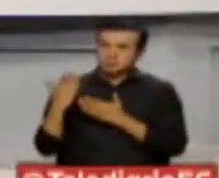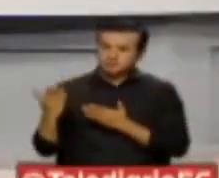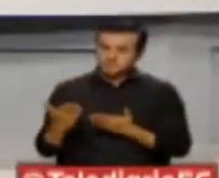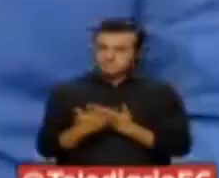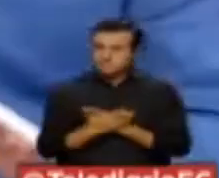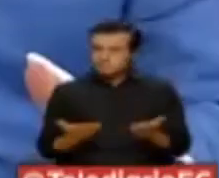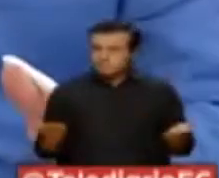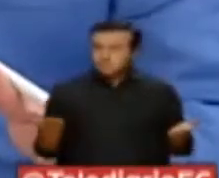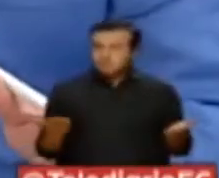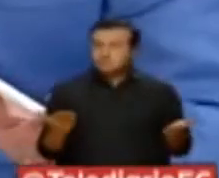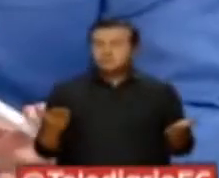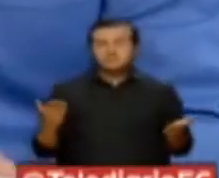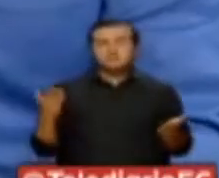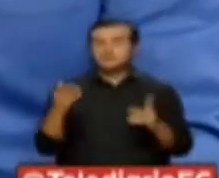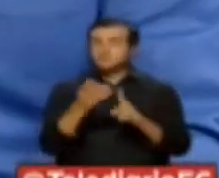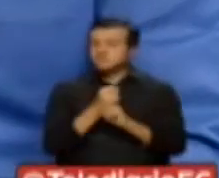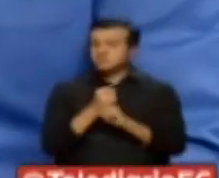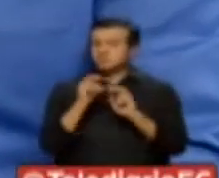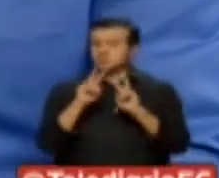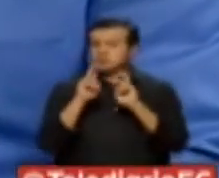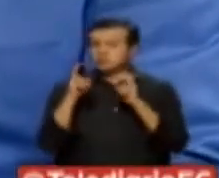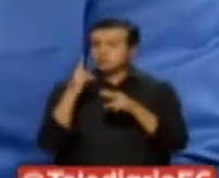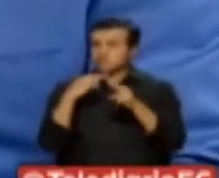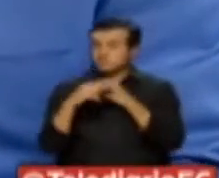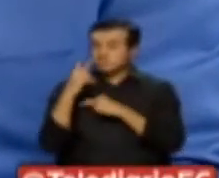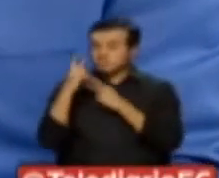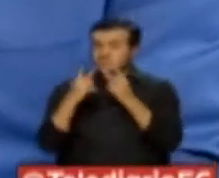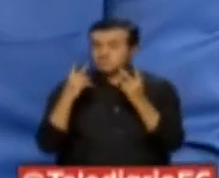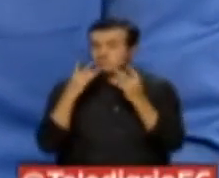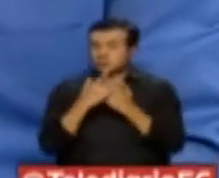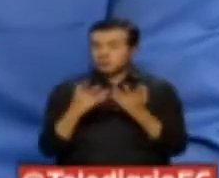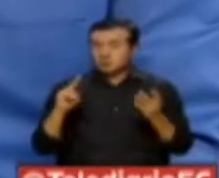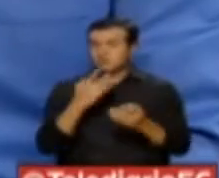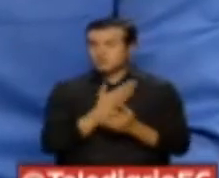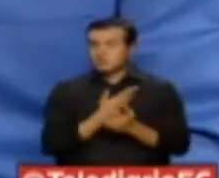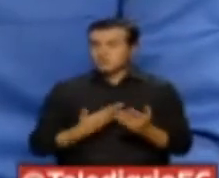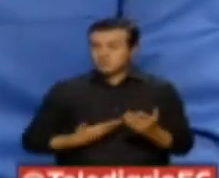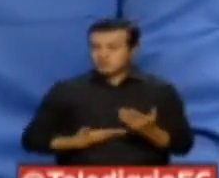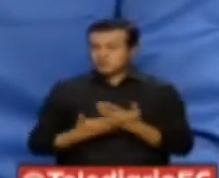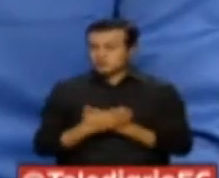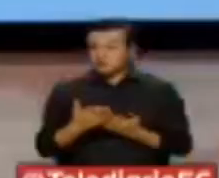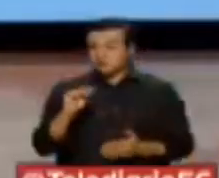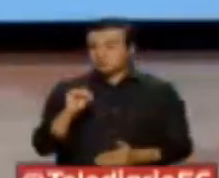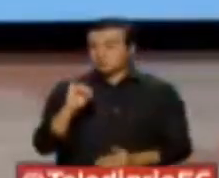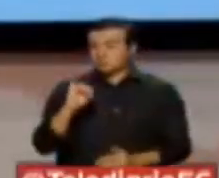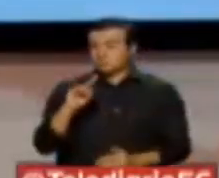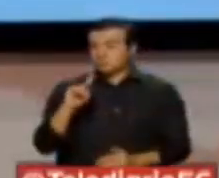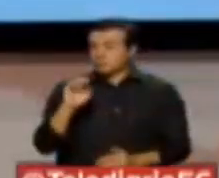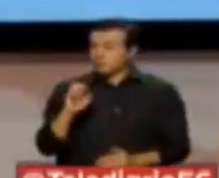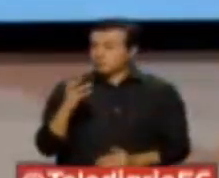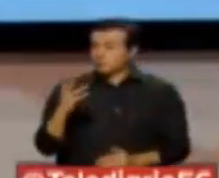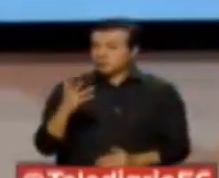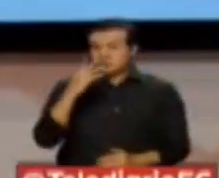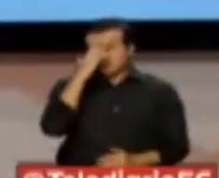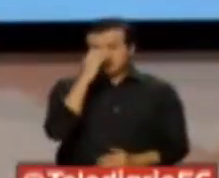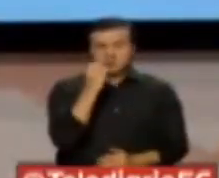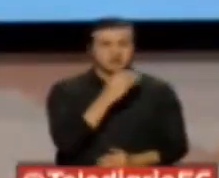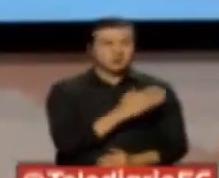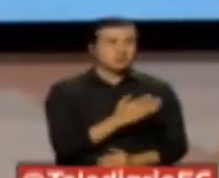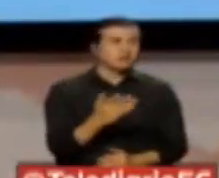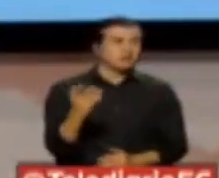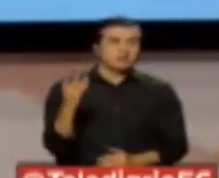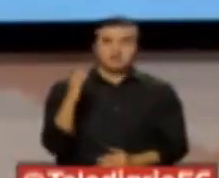aquí cuál es el resultado en materia de comercio de la visita del vicepresidente maite es muy buen día eduardo